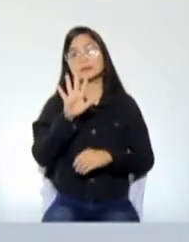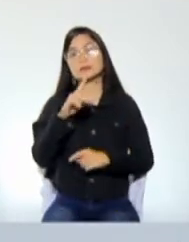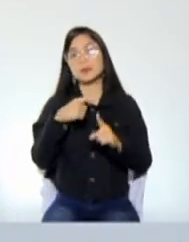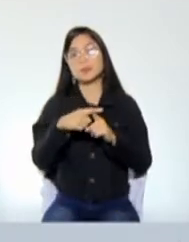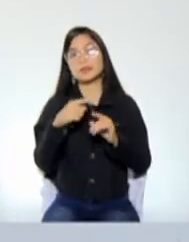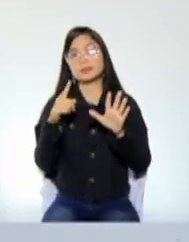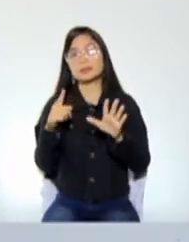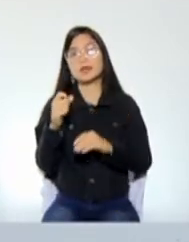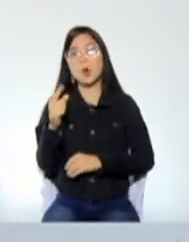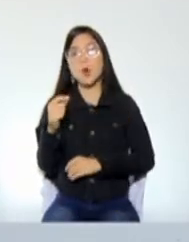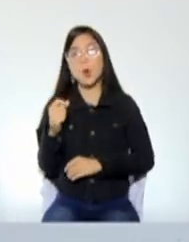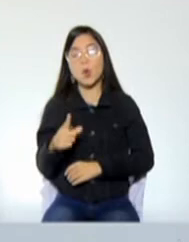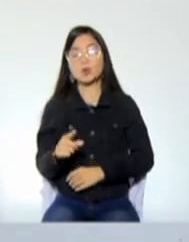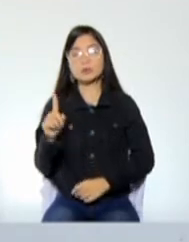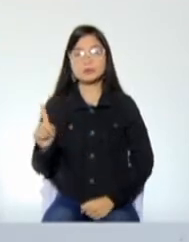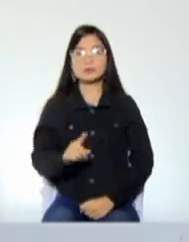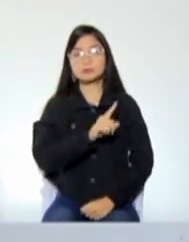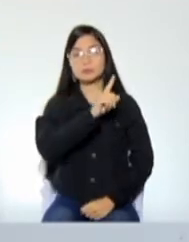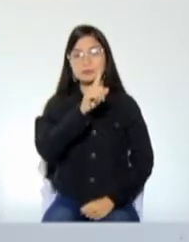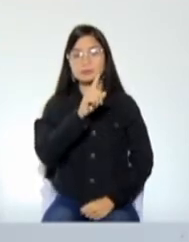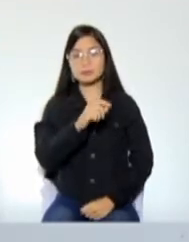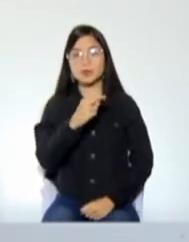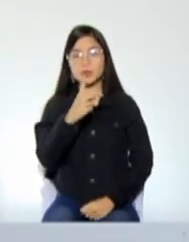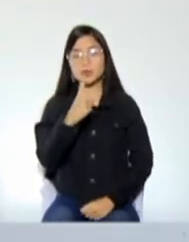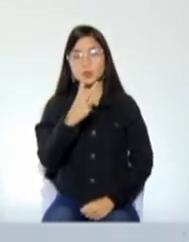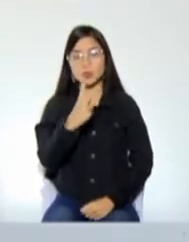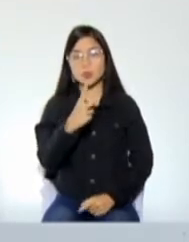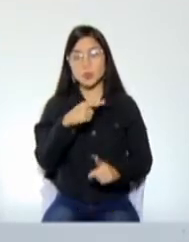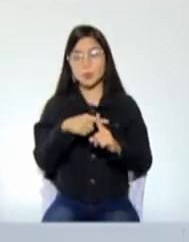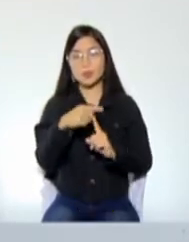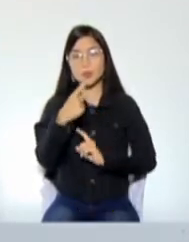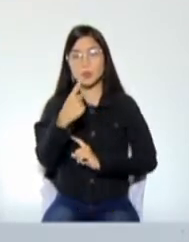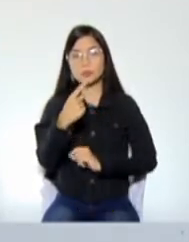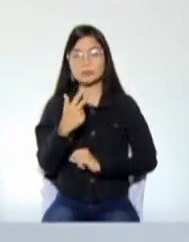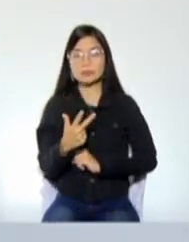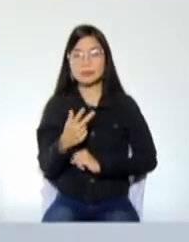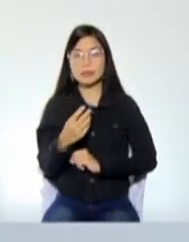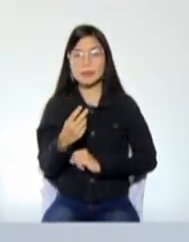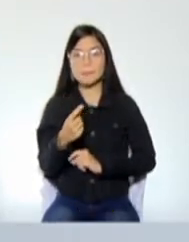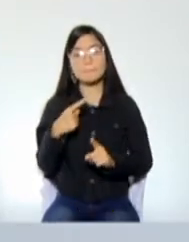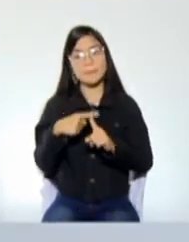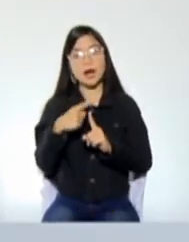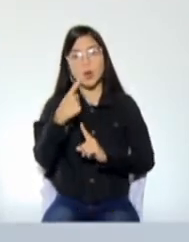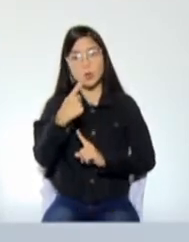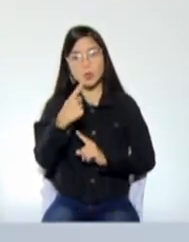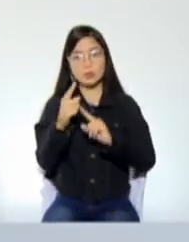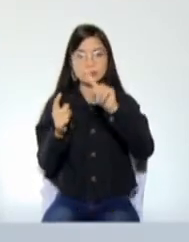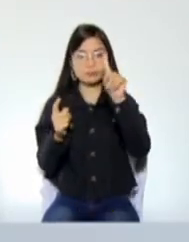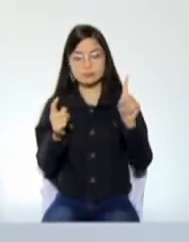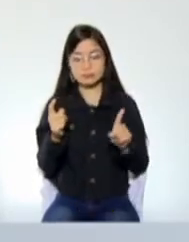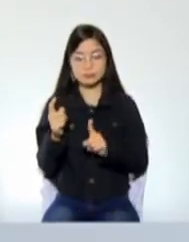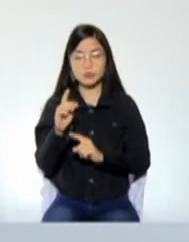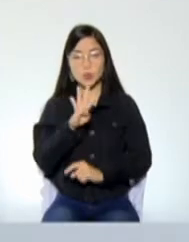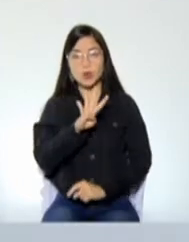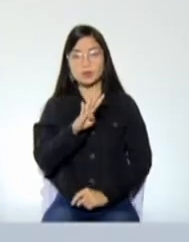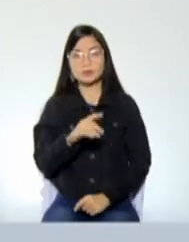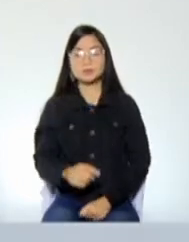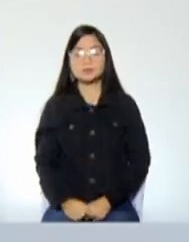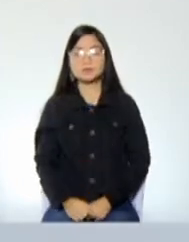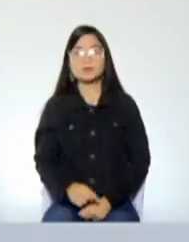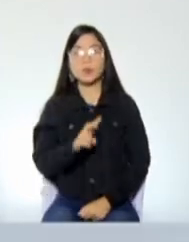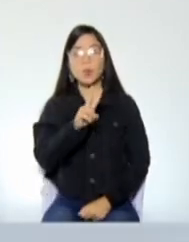1, 2 y 1, 3 y una que llevaba 4. Así que es 41.